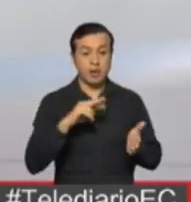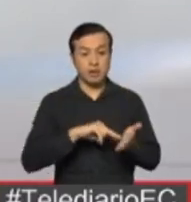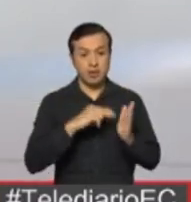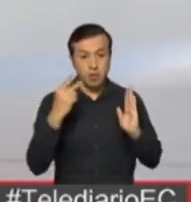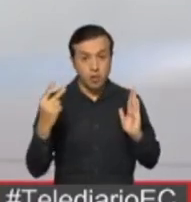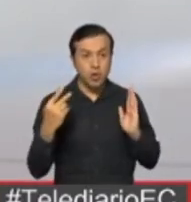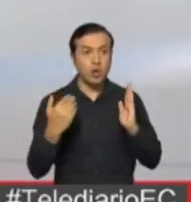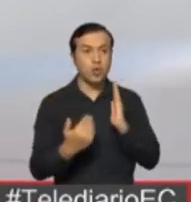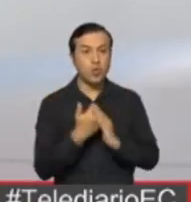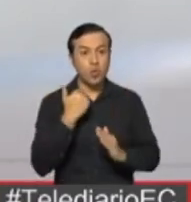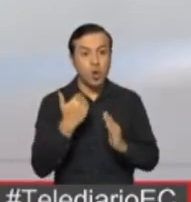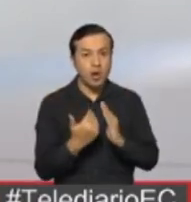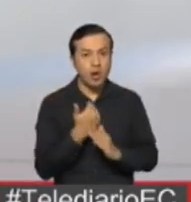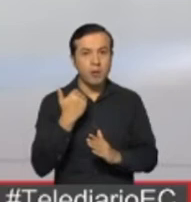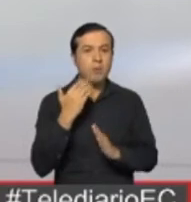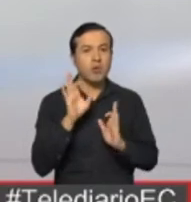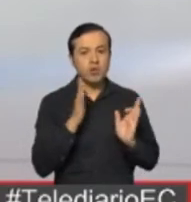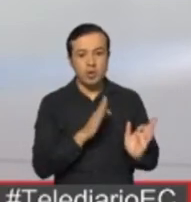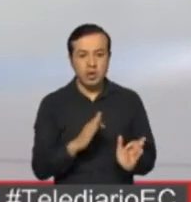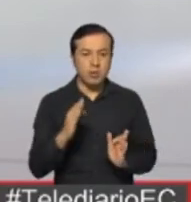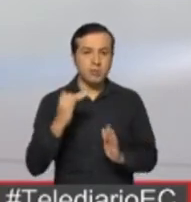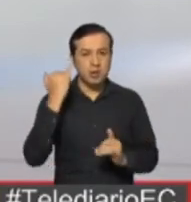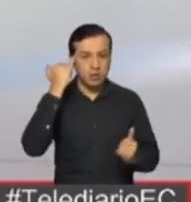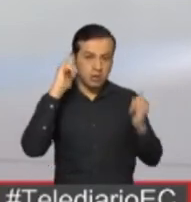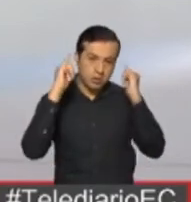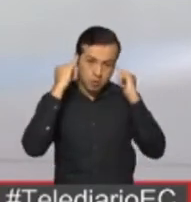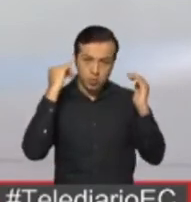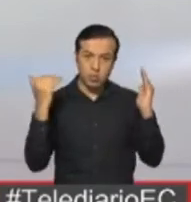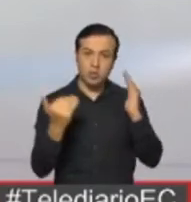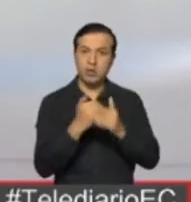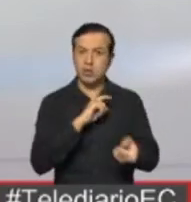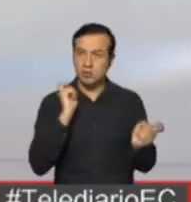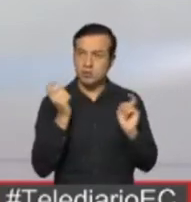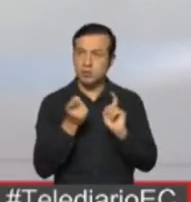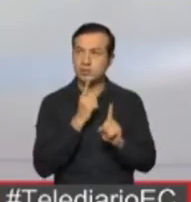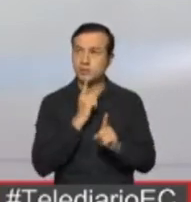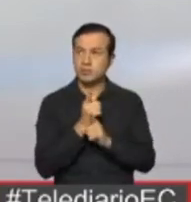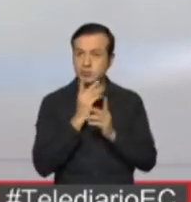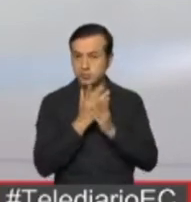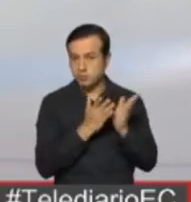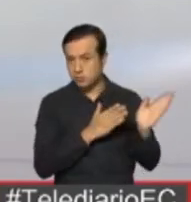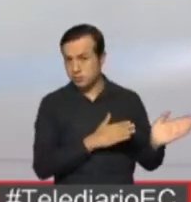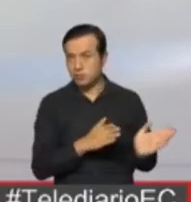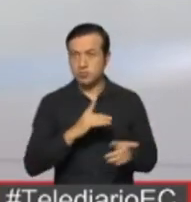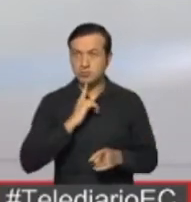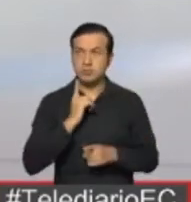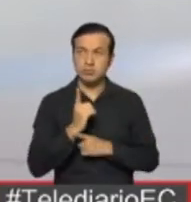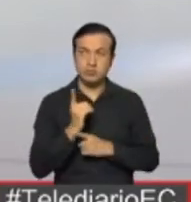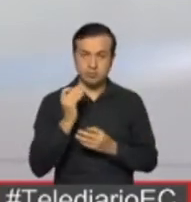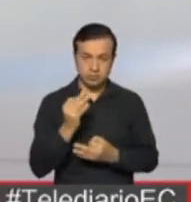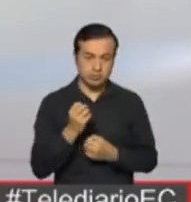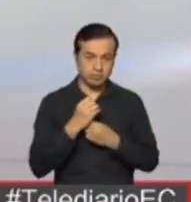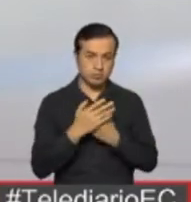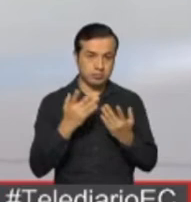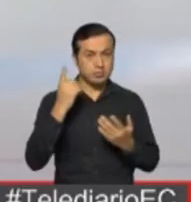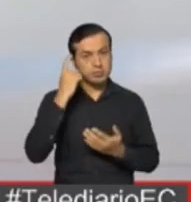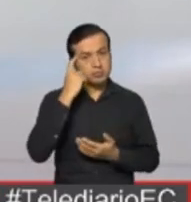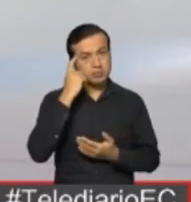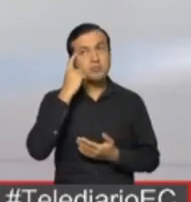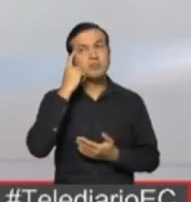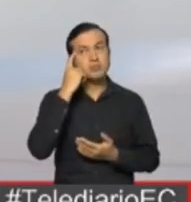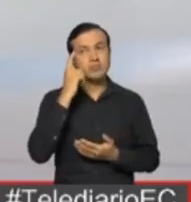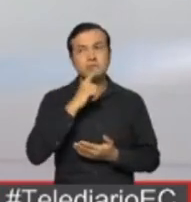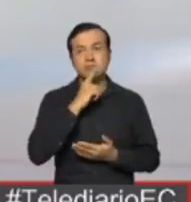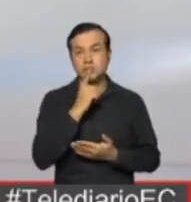sobre todo terapias innovadoras que han cambiado un poco esa ecuación como usted la llaman así es que creo que